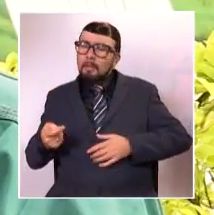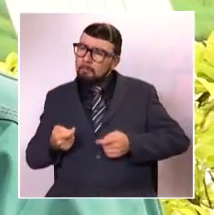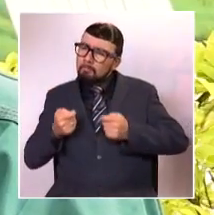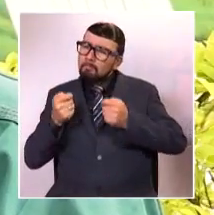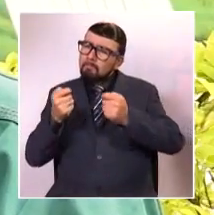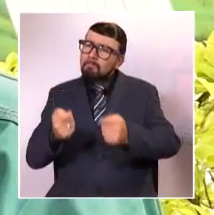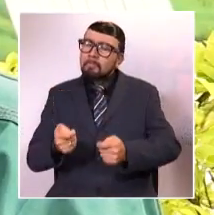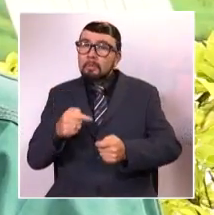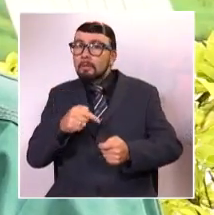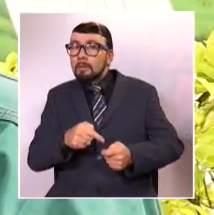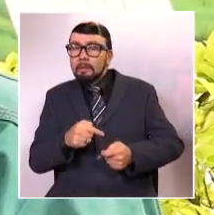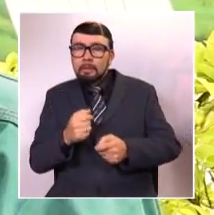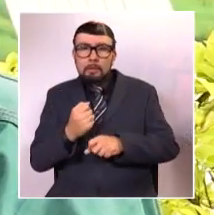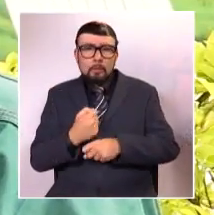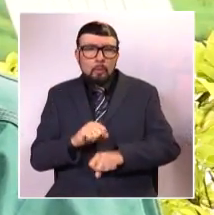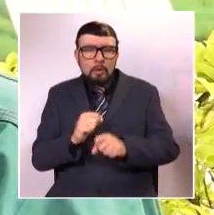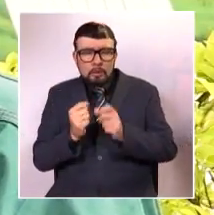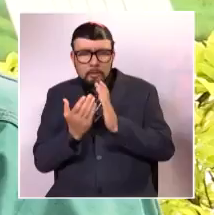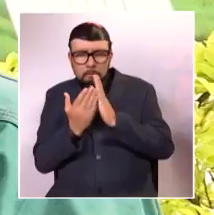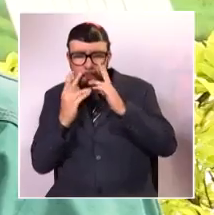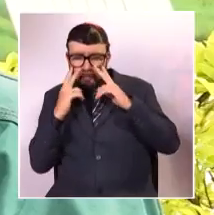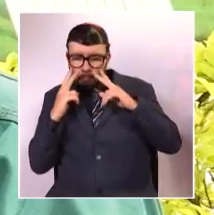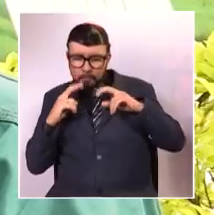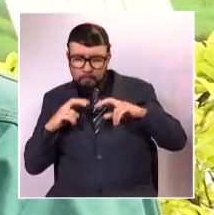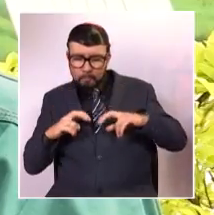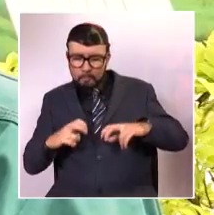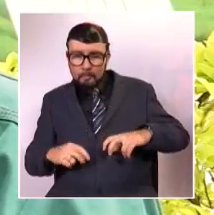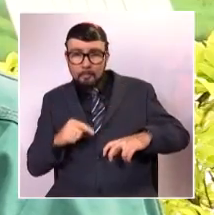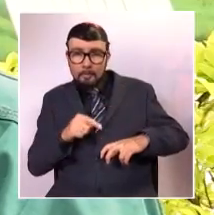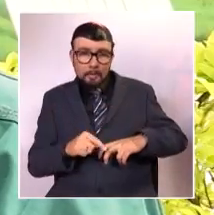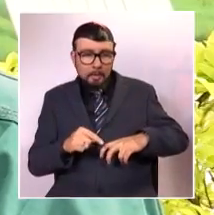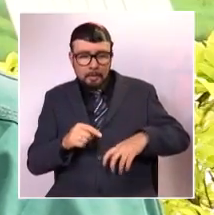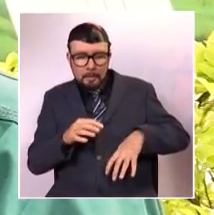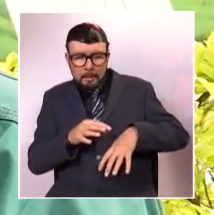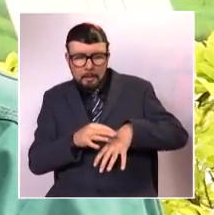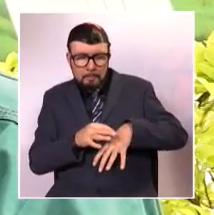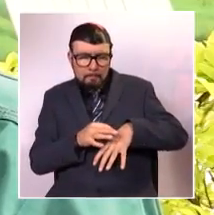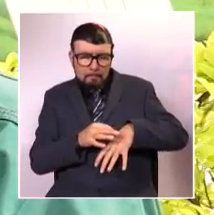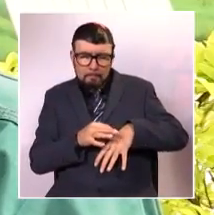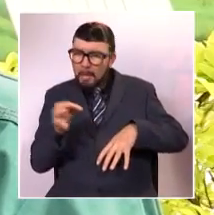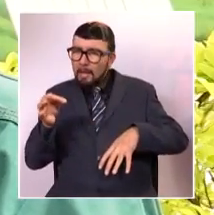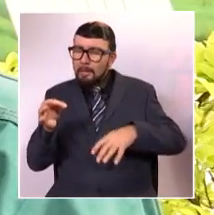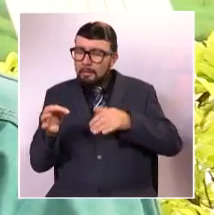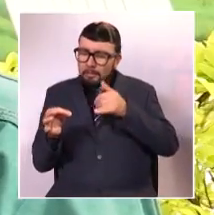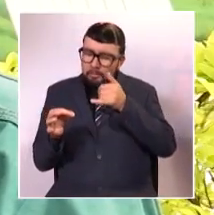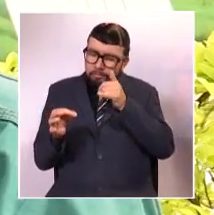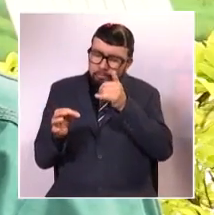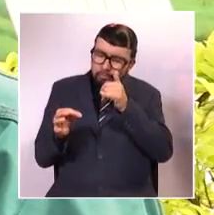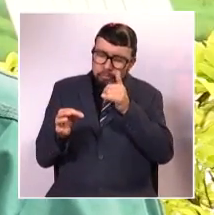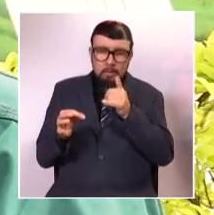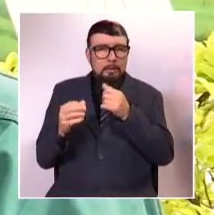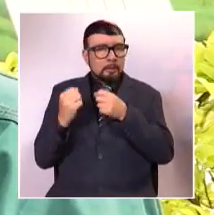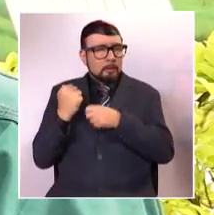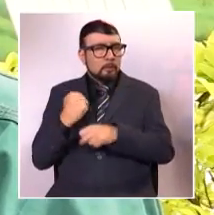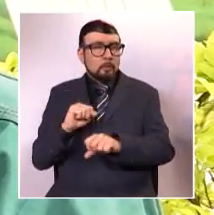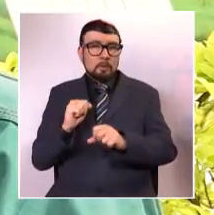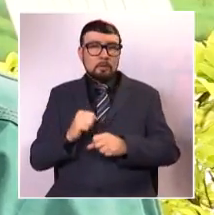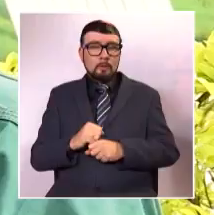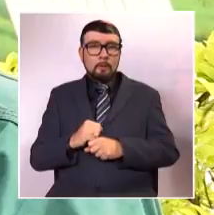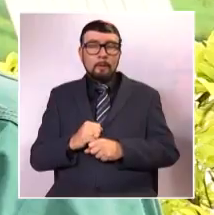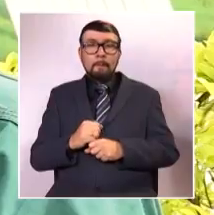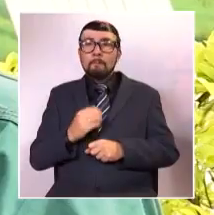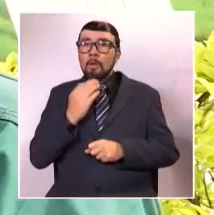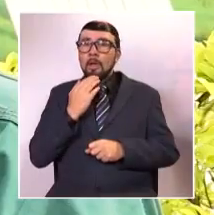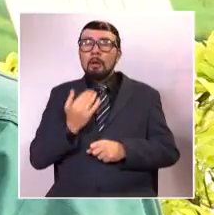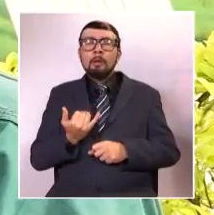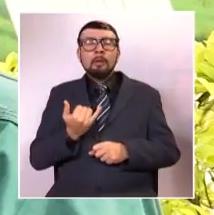trata de hacer un estudio donde la oportunidad sea muy, pero muy rápida. Es decir, que yo estoy